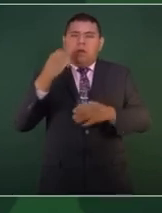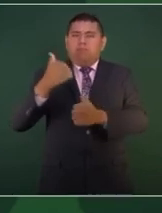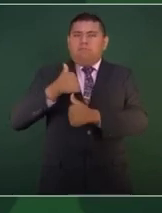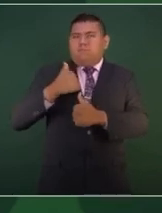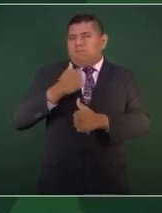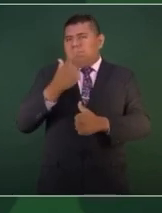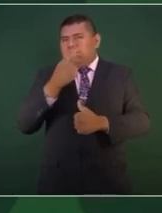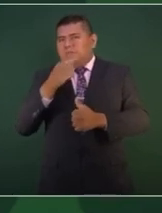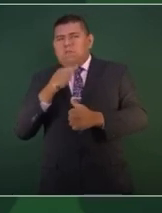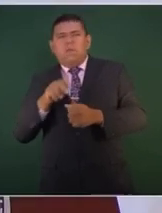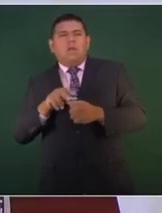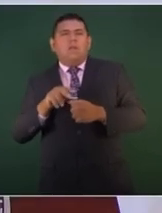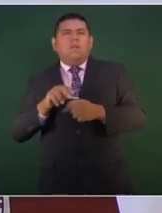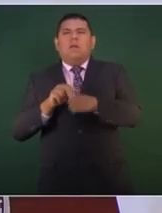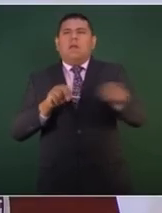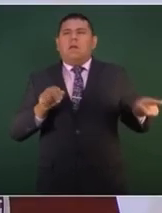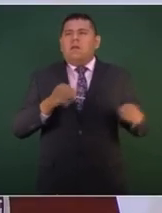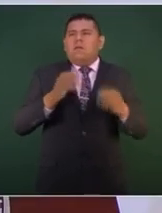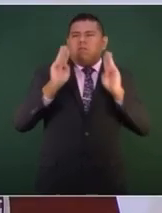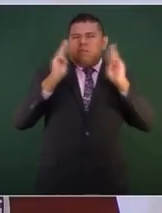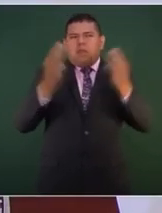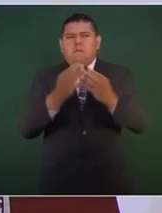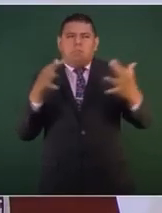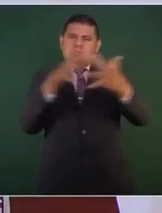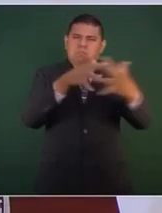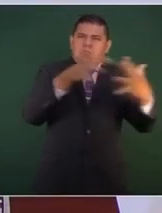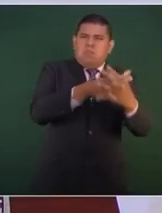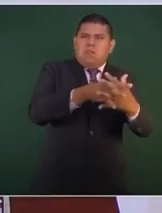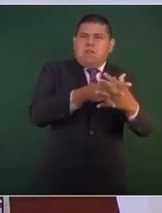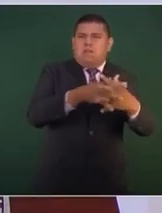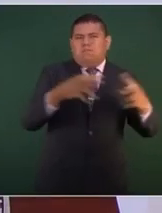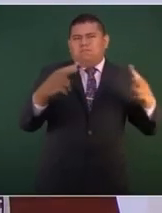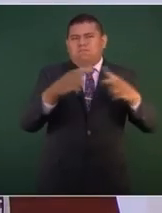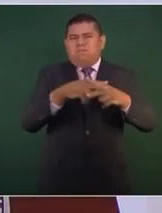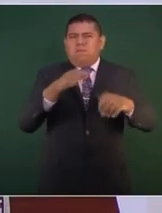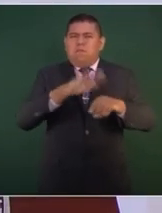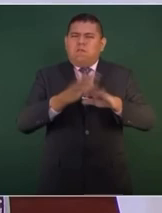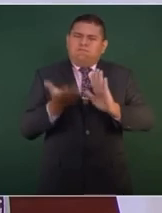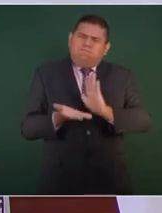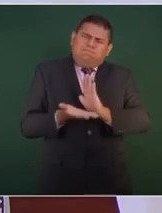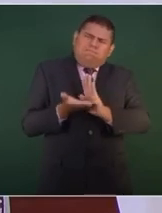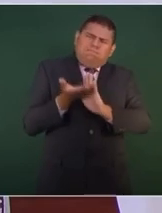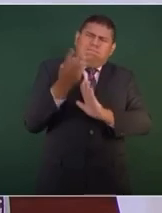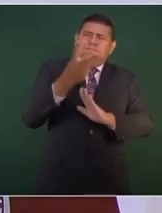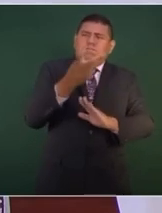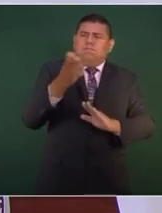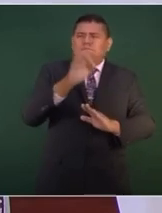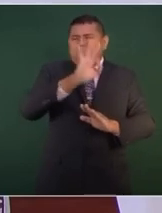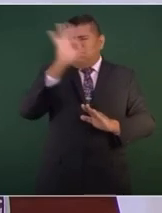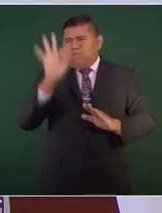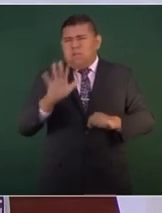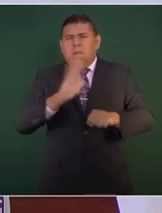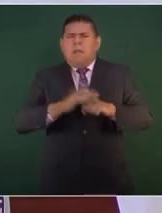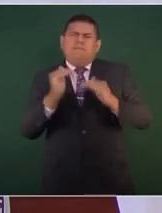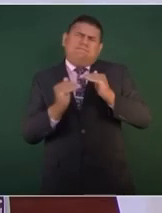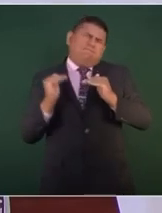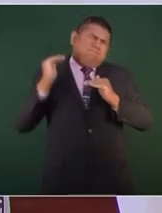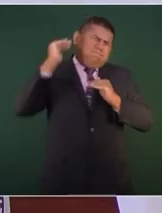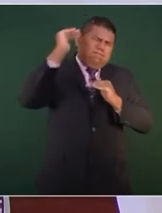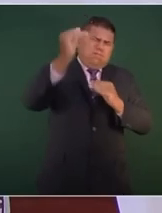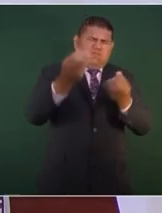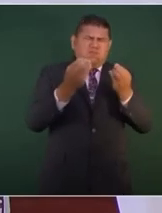incrementó casi 200 por ciento en su gobierno los